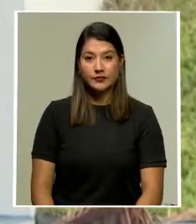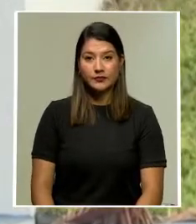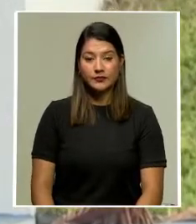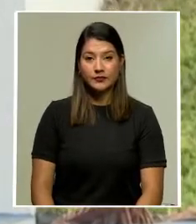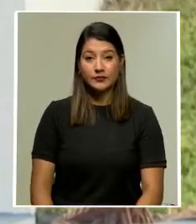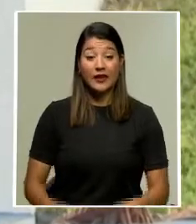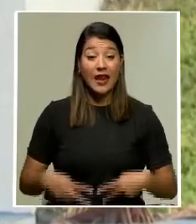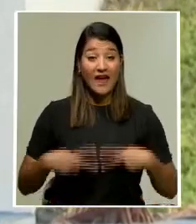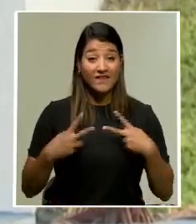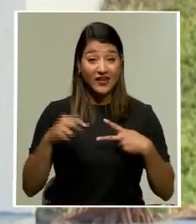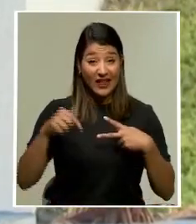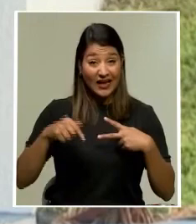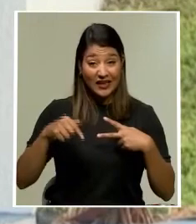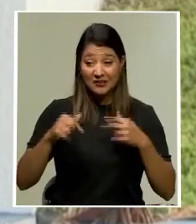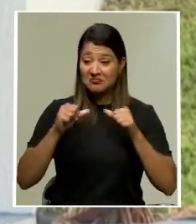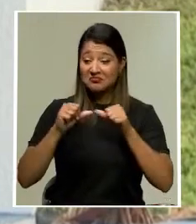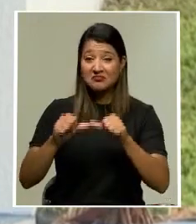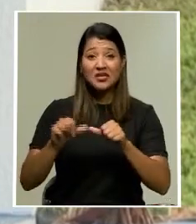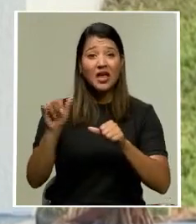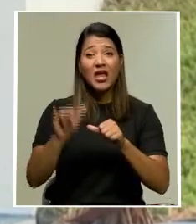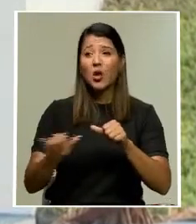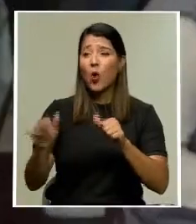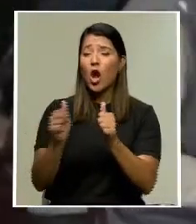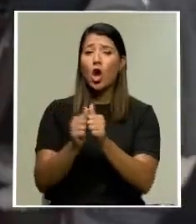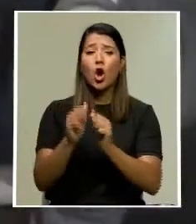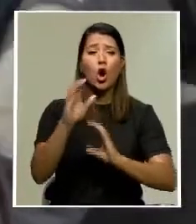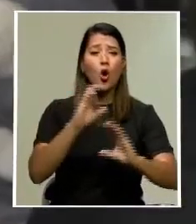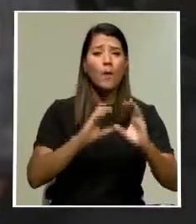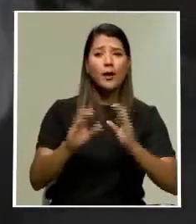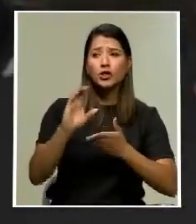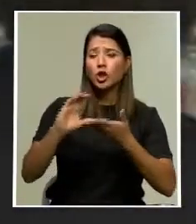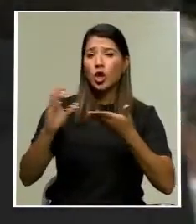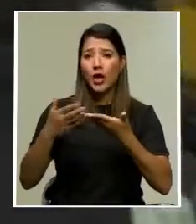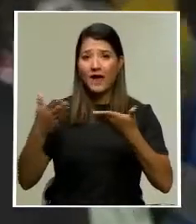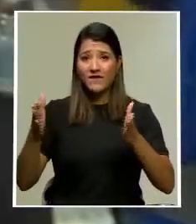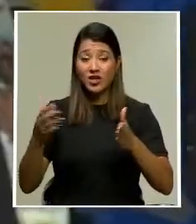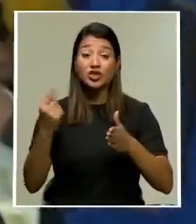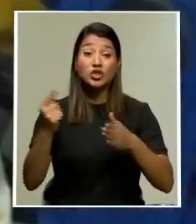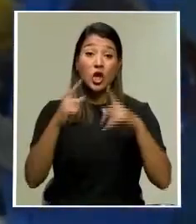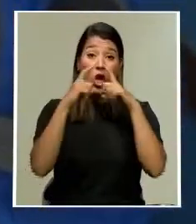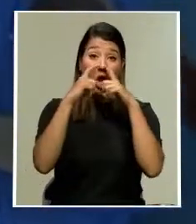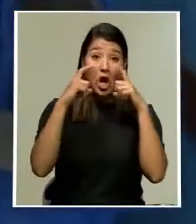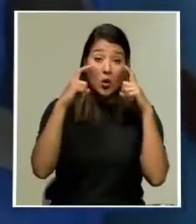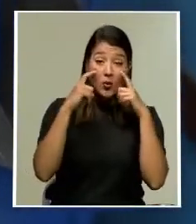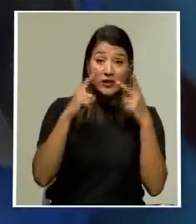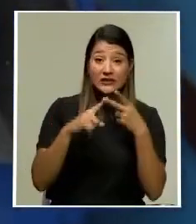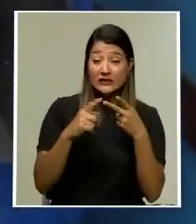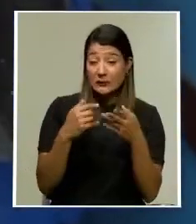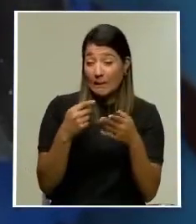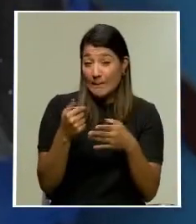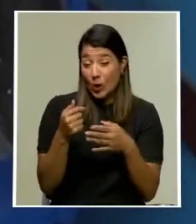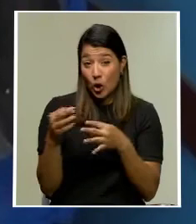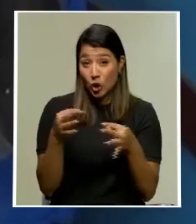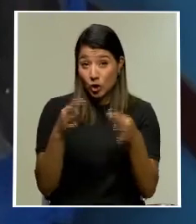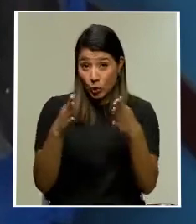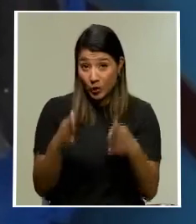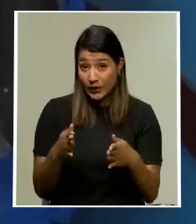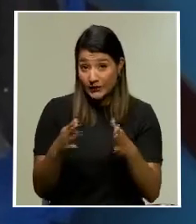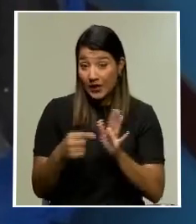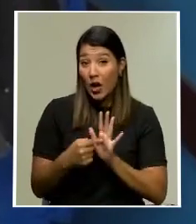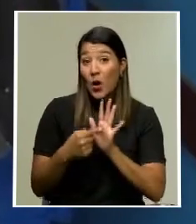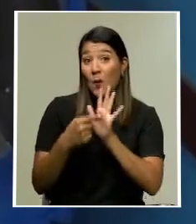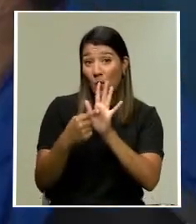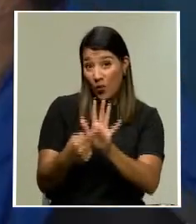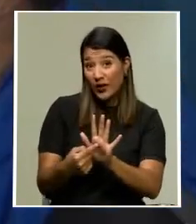La vida en la pequeña isla sigue como siempre, con los comercios y los colegios abiertos, y solo las mascarillas y la ausencia casi total de turismo señalan que, al otro lado del